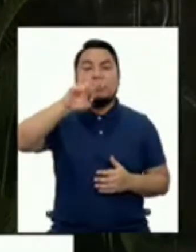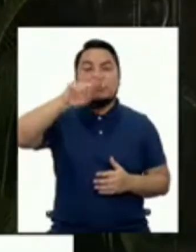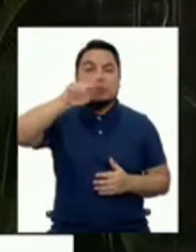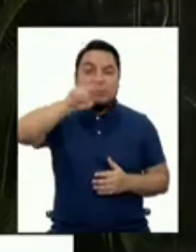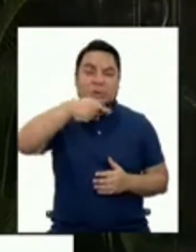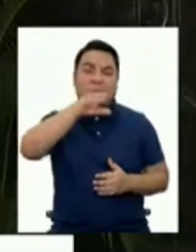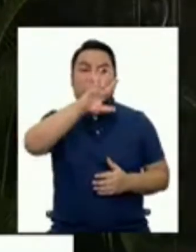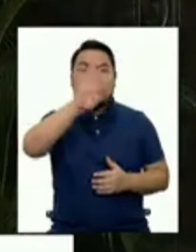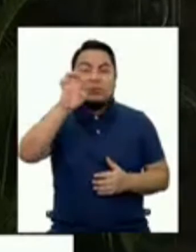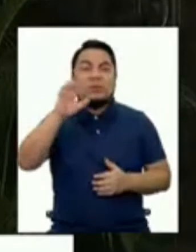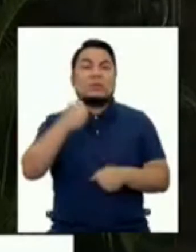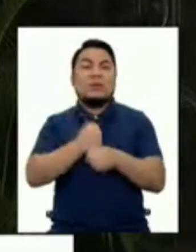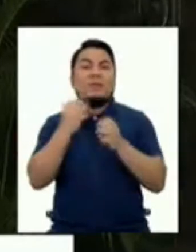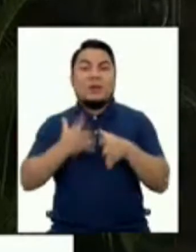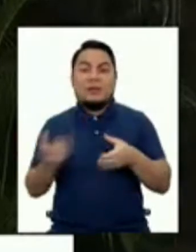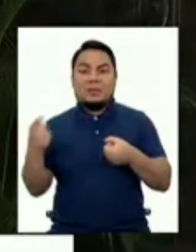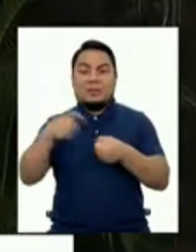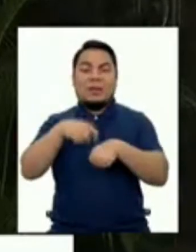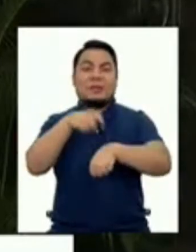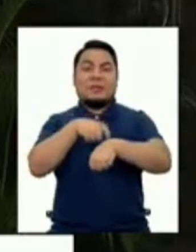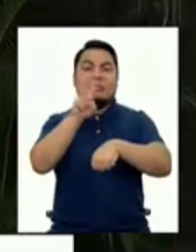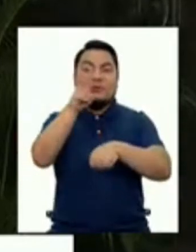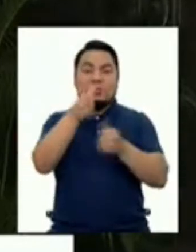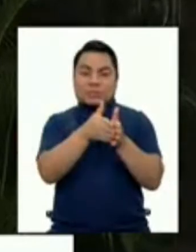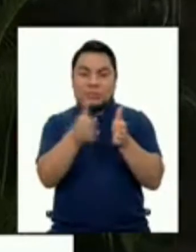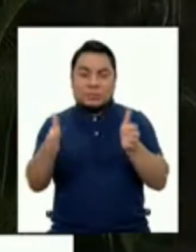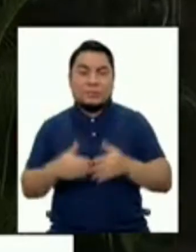450.000 trabajadores en la fase 2,